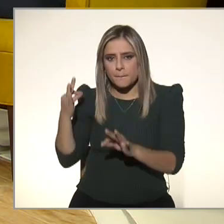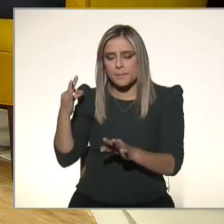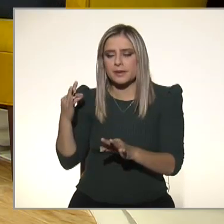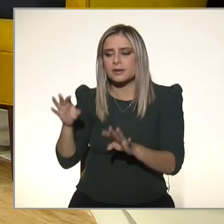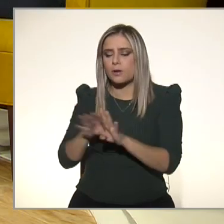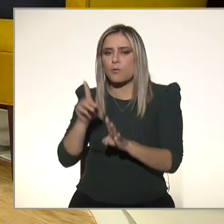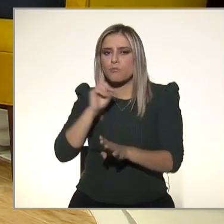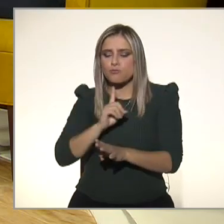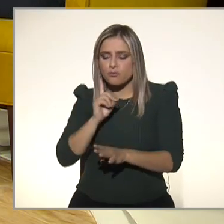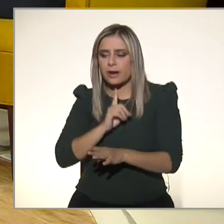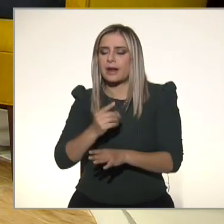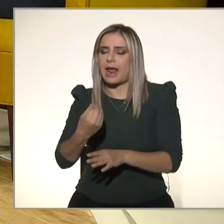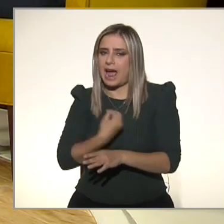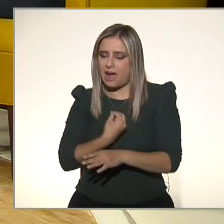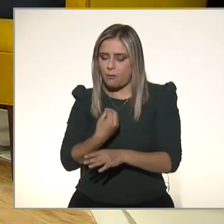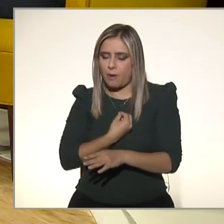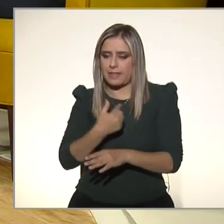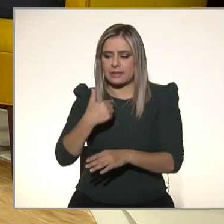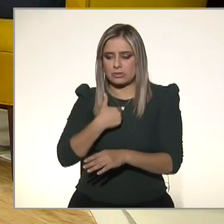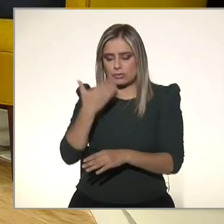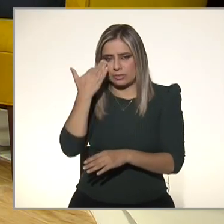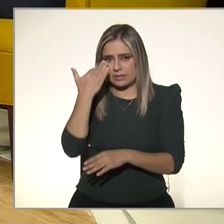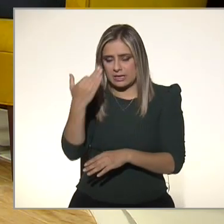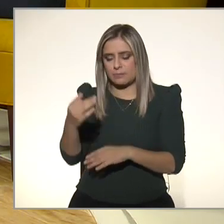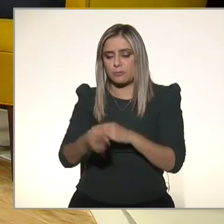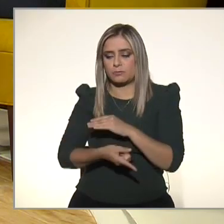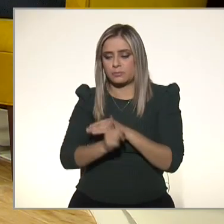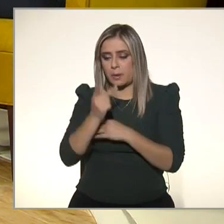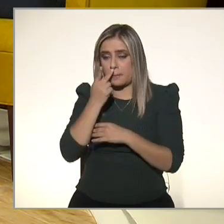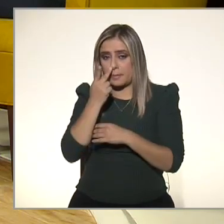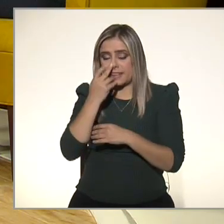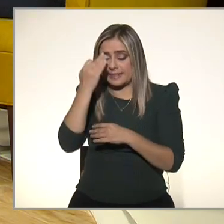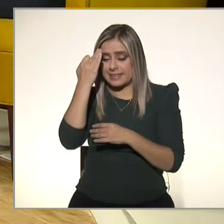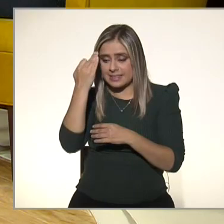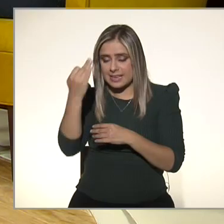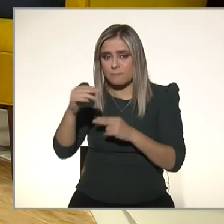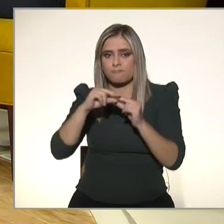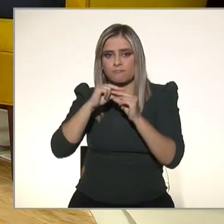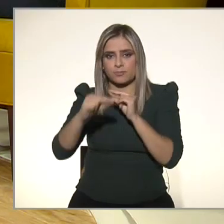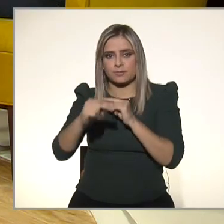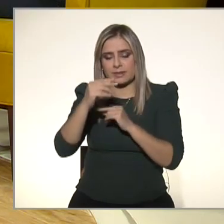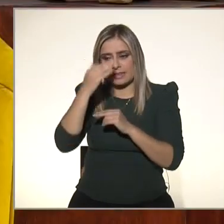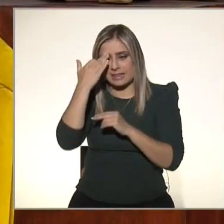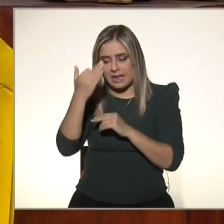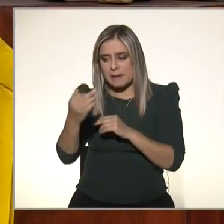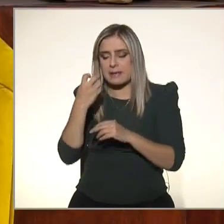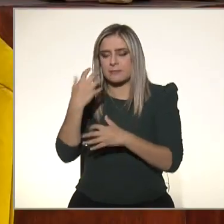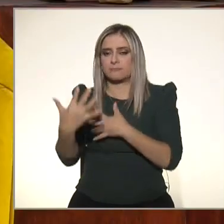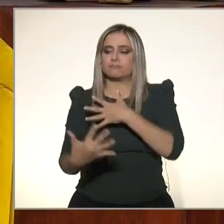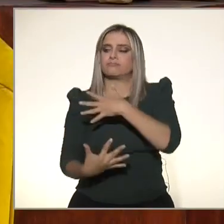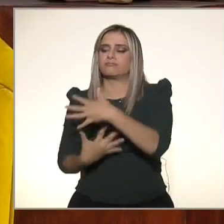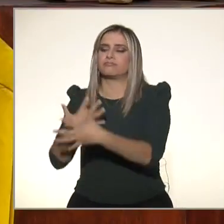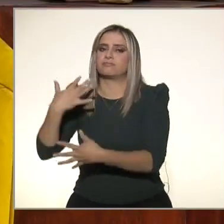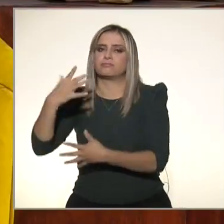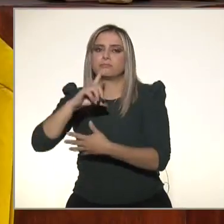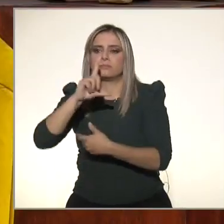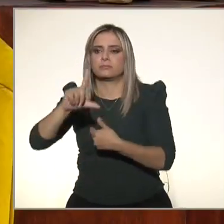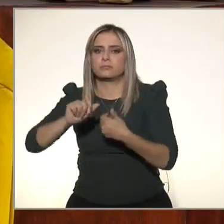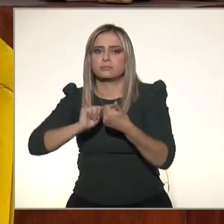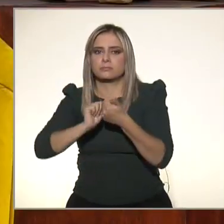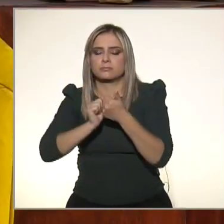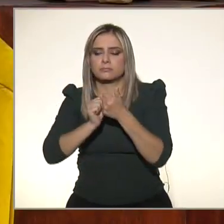montón, aguantar muchísimo, tener una erección larguísima, etcétera, pues por supuesto que generan eso, ¿no?